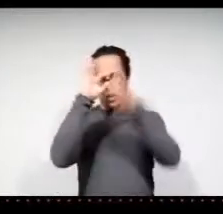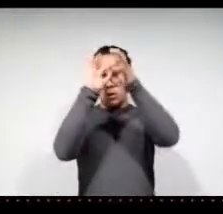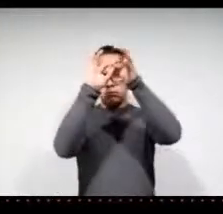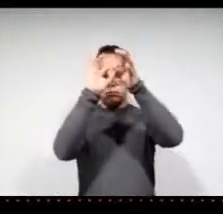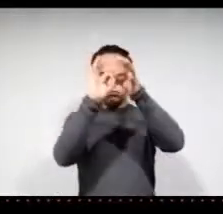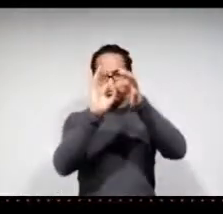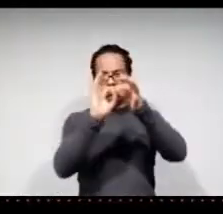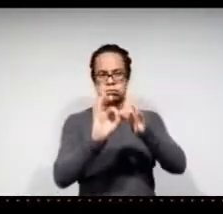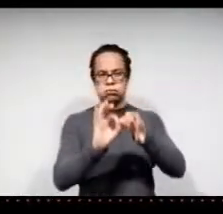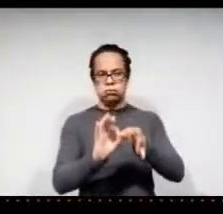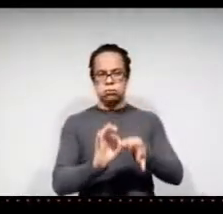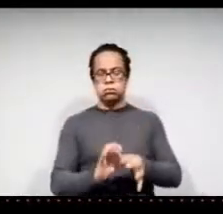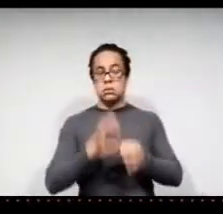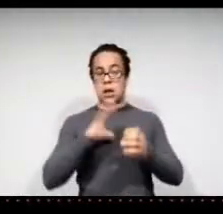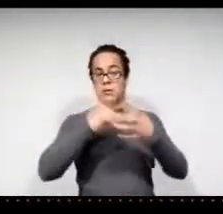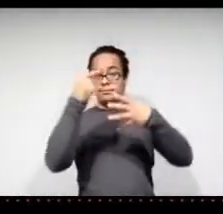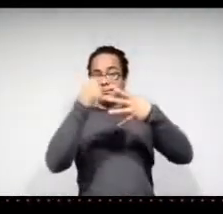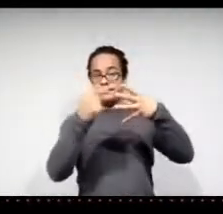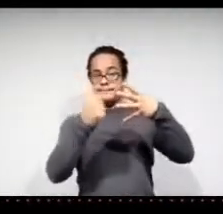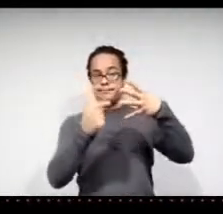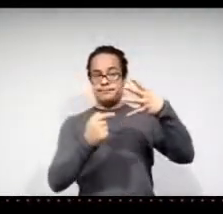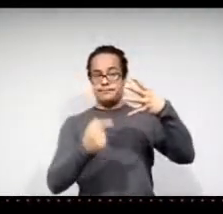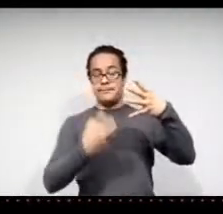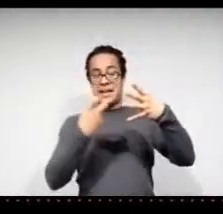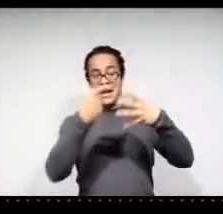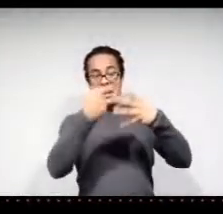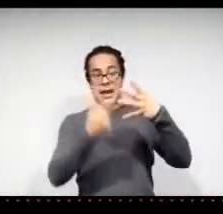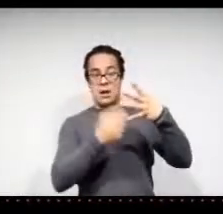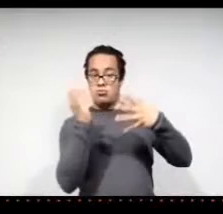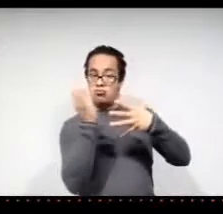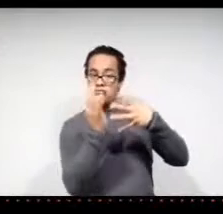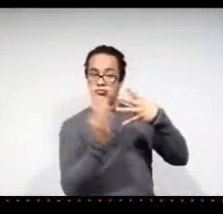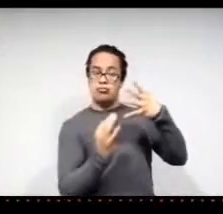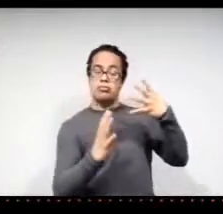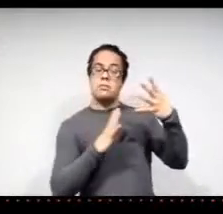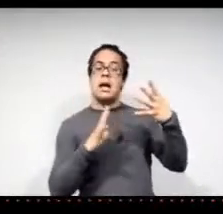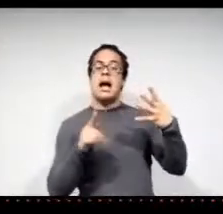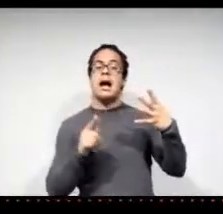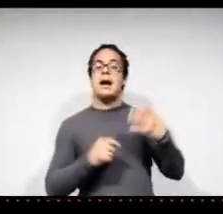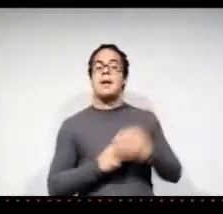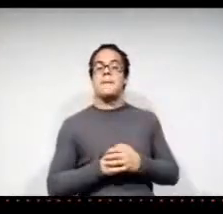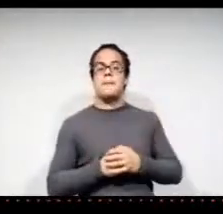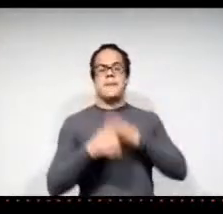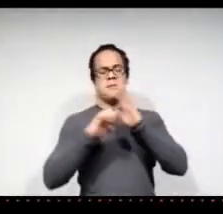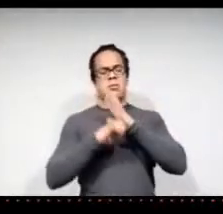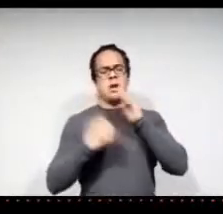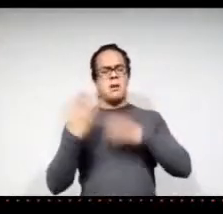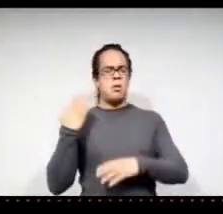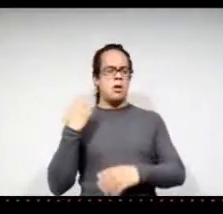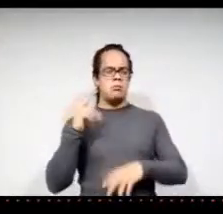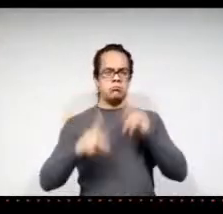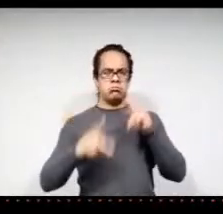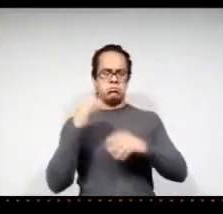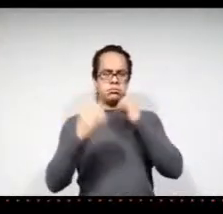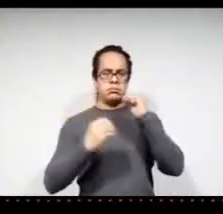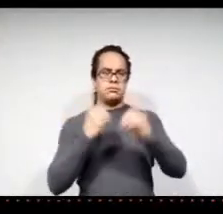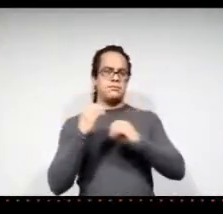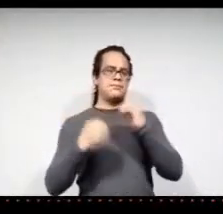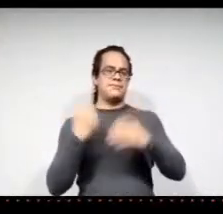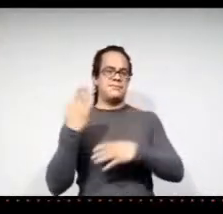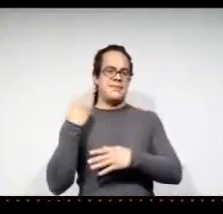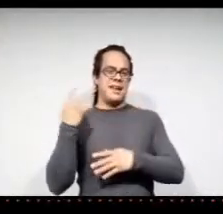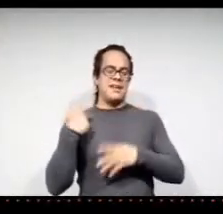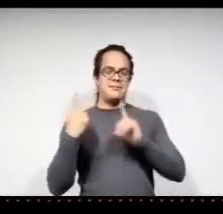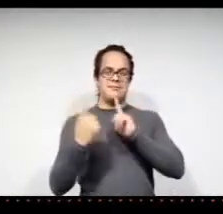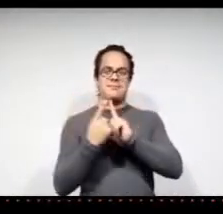elementos para enfrentarnos a ello. Esos son los puntos que tenemos. Platicábamos offline con Patti